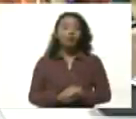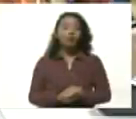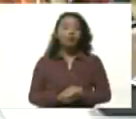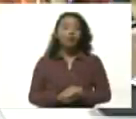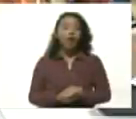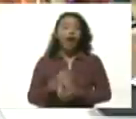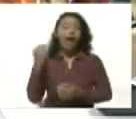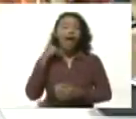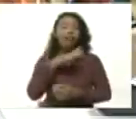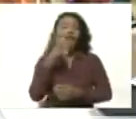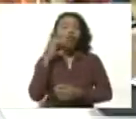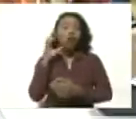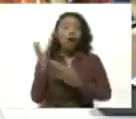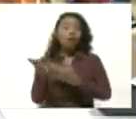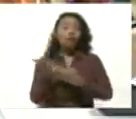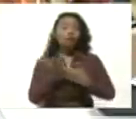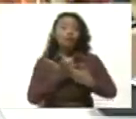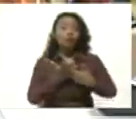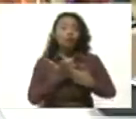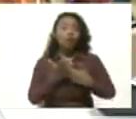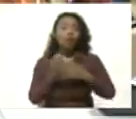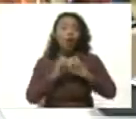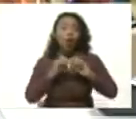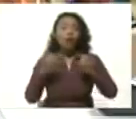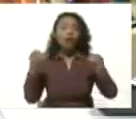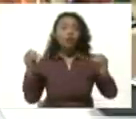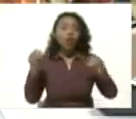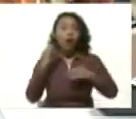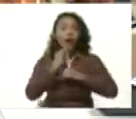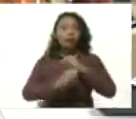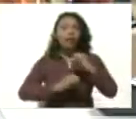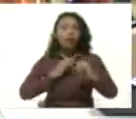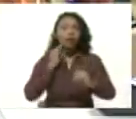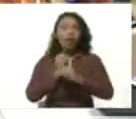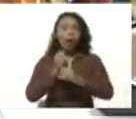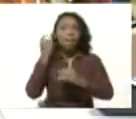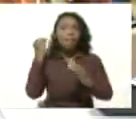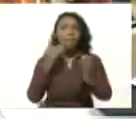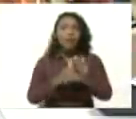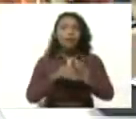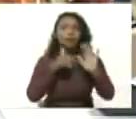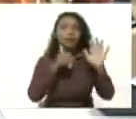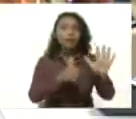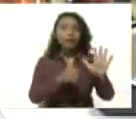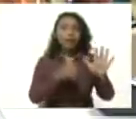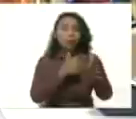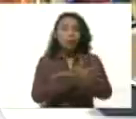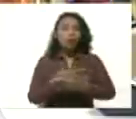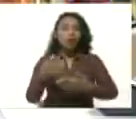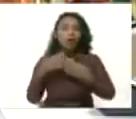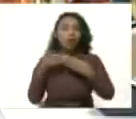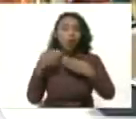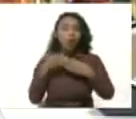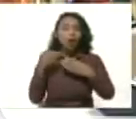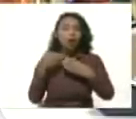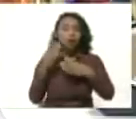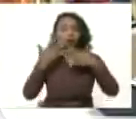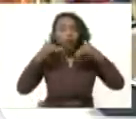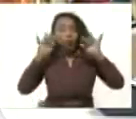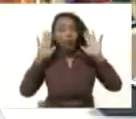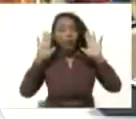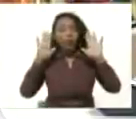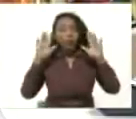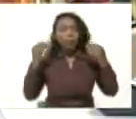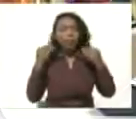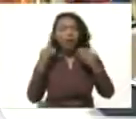Iván Duque ha recibido de organismos internacionales 1.600 millones de dólares, supuestamente